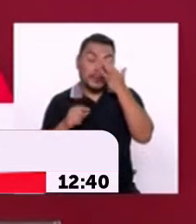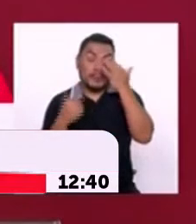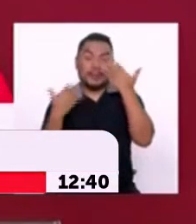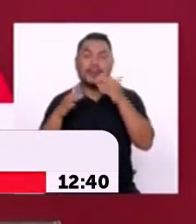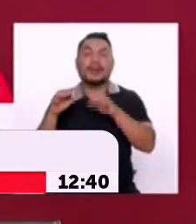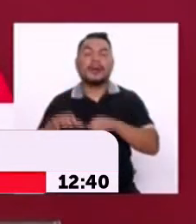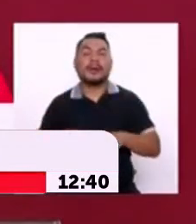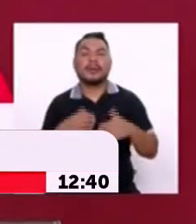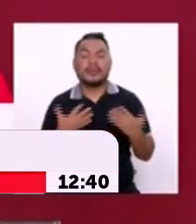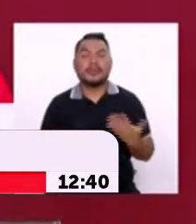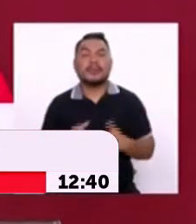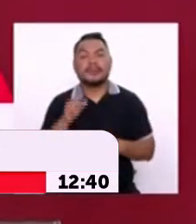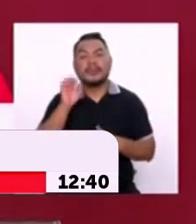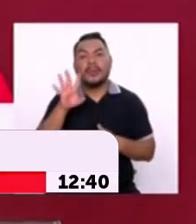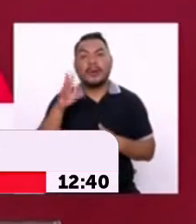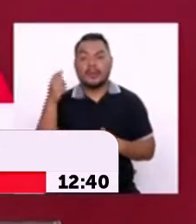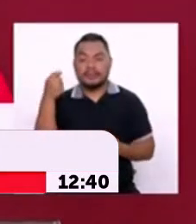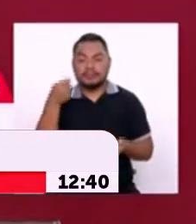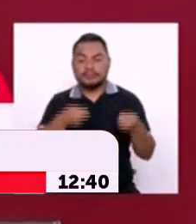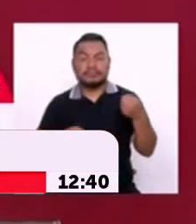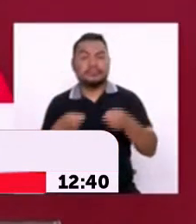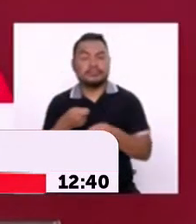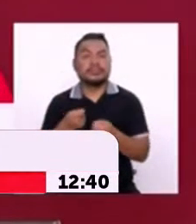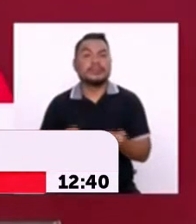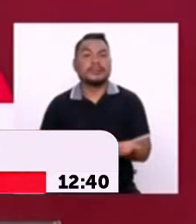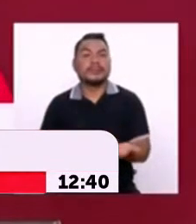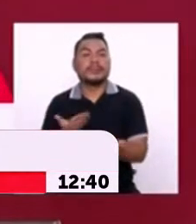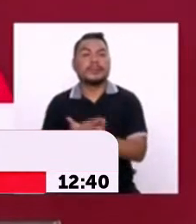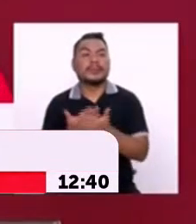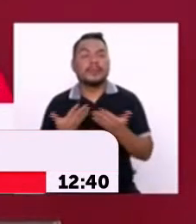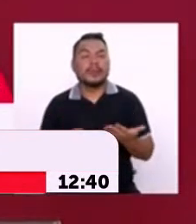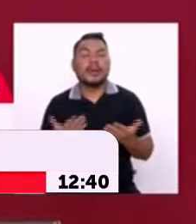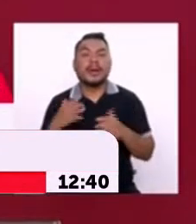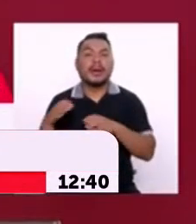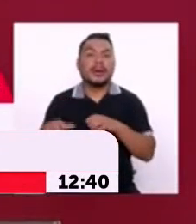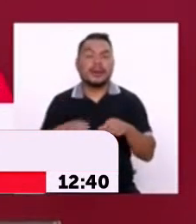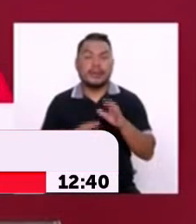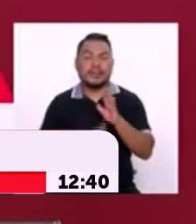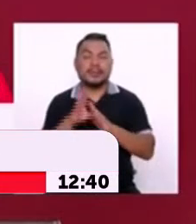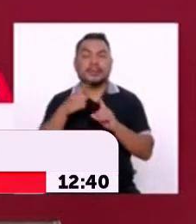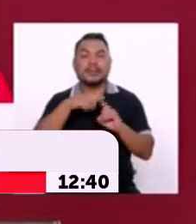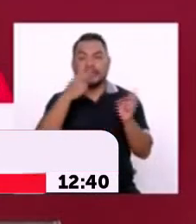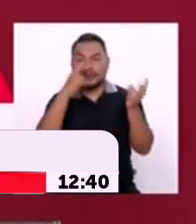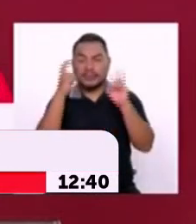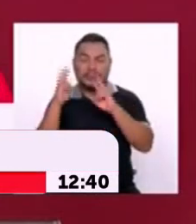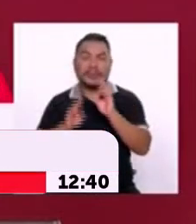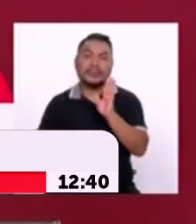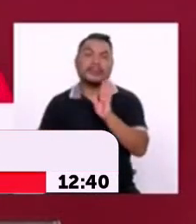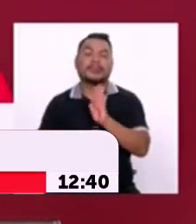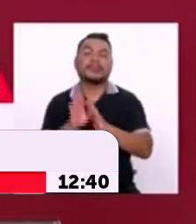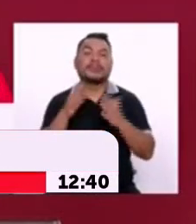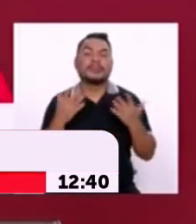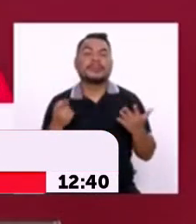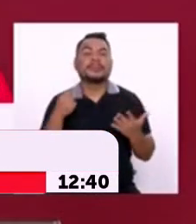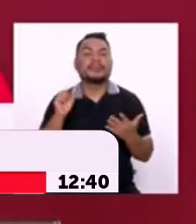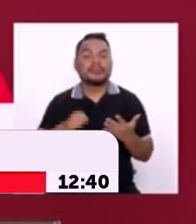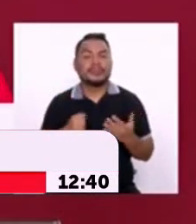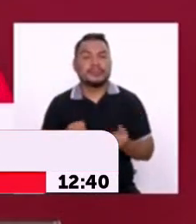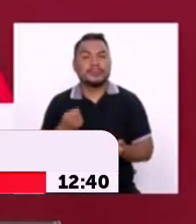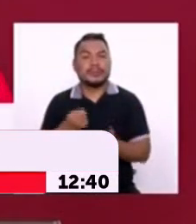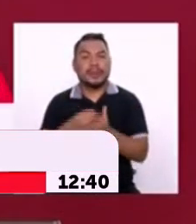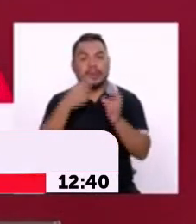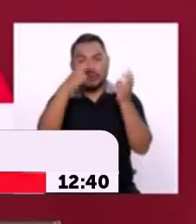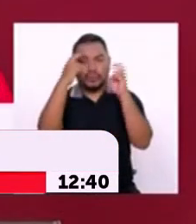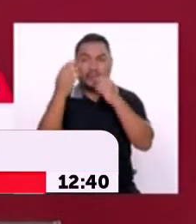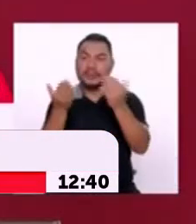Nacional ha realizado 4 inversiones que contribuyen a la reactivación del turismo y al desarrollo de la